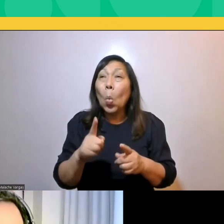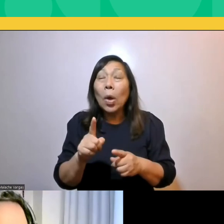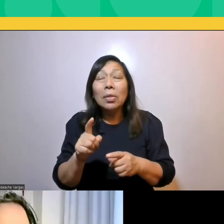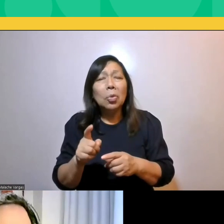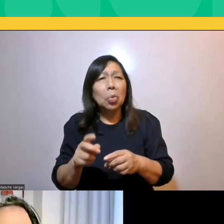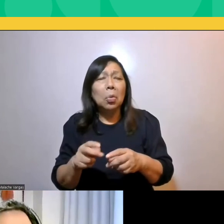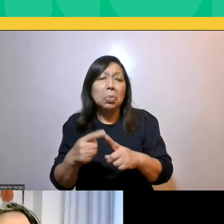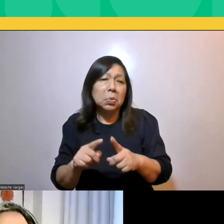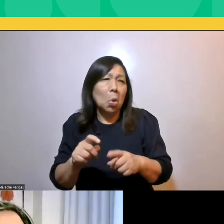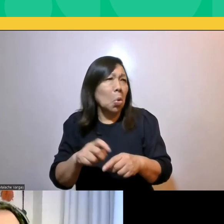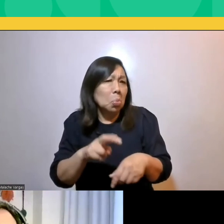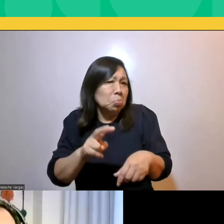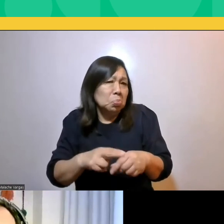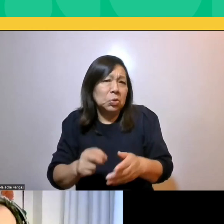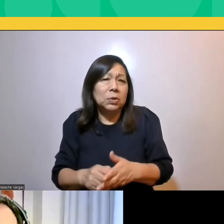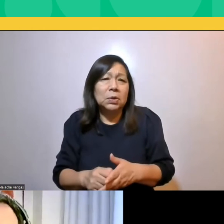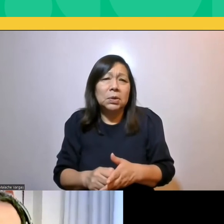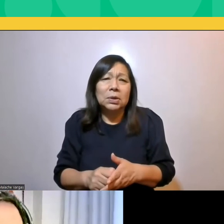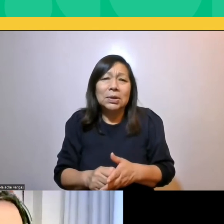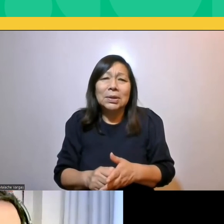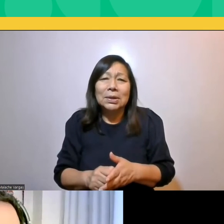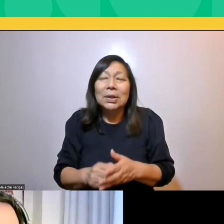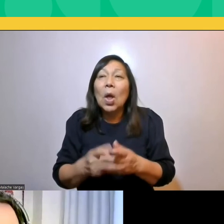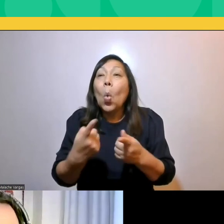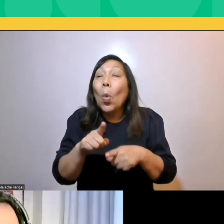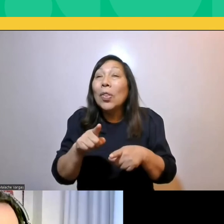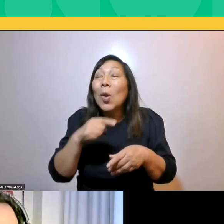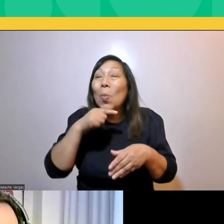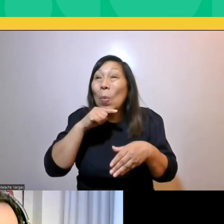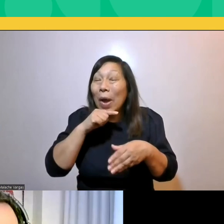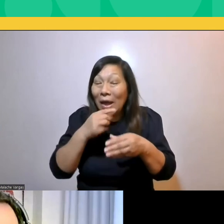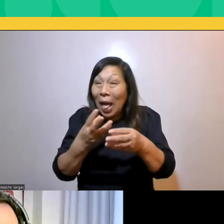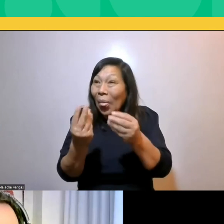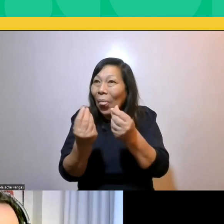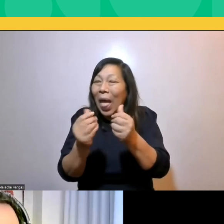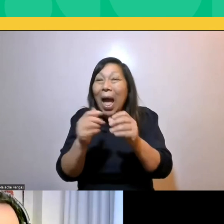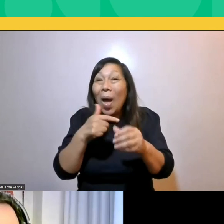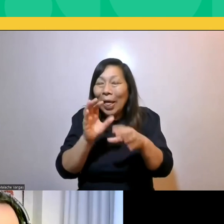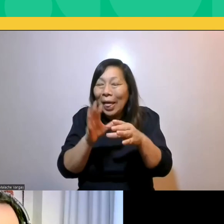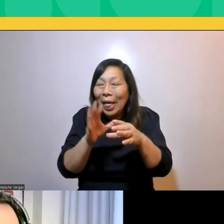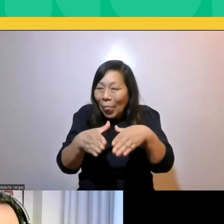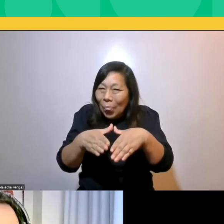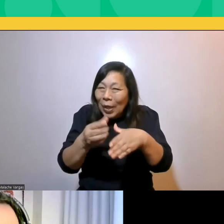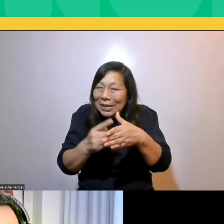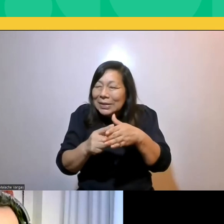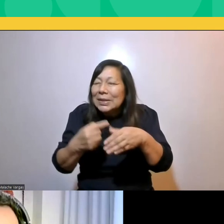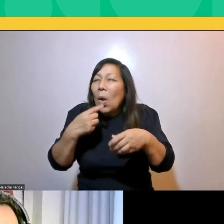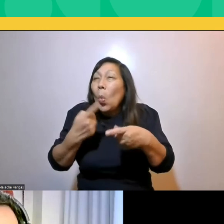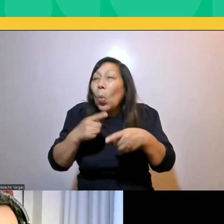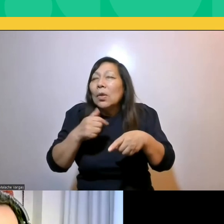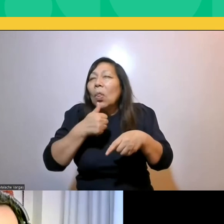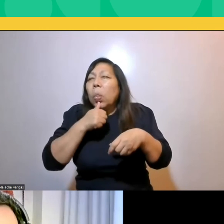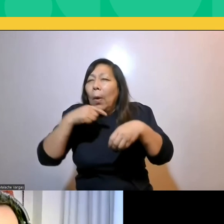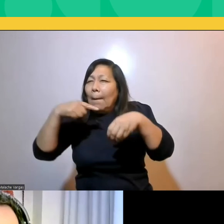las relaciones no es normal. El dolor asociado a la sequedad vaginal Típicamente es ese dolor al inicio de la penetración,